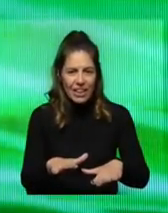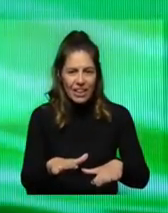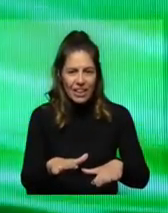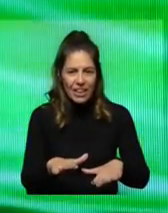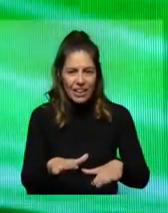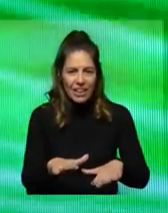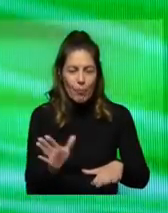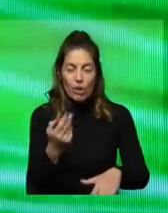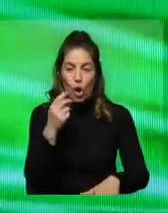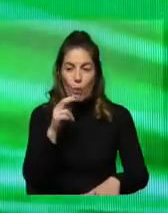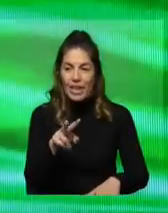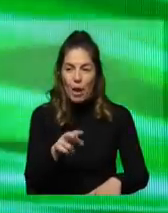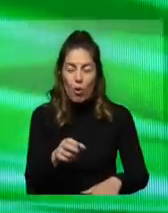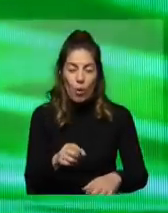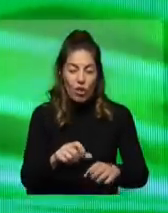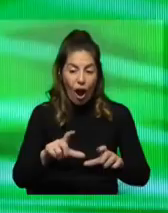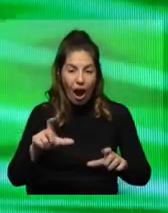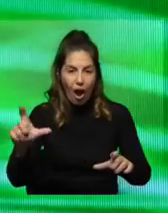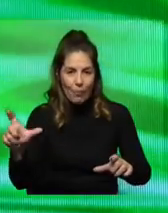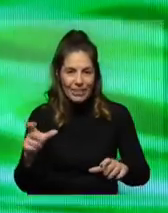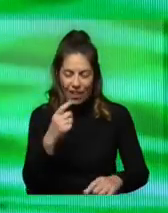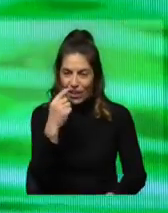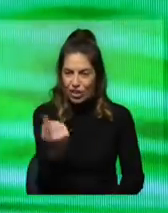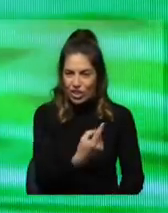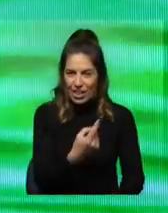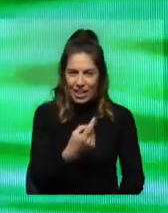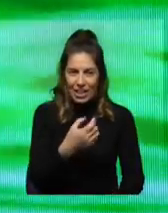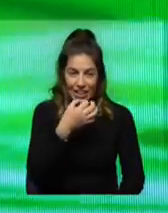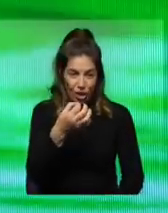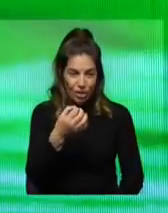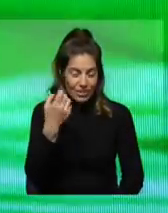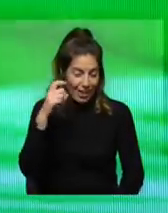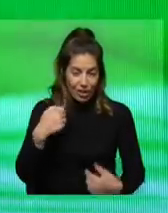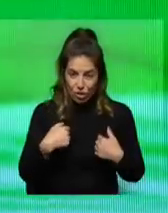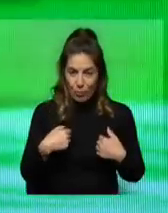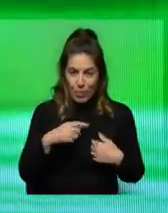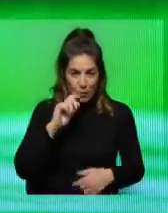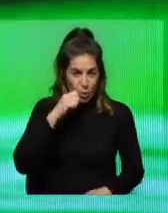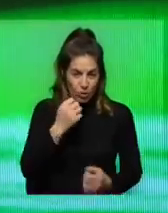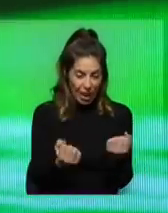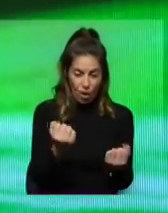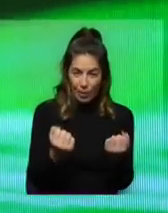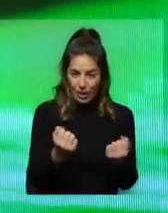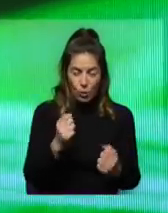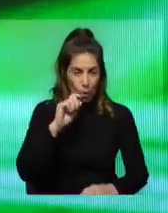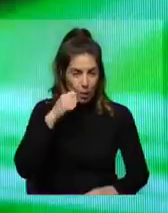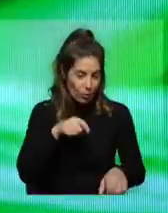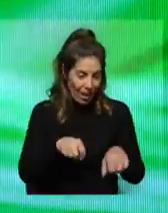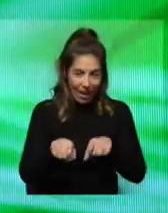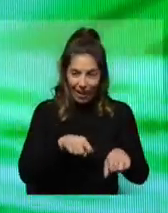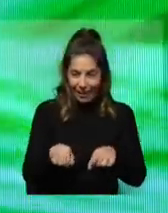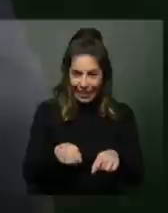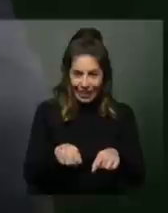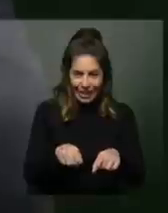todos miramos cuánto aumenta el velocímetro y te lo dice alguien que le gusta que le gustan los vehículos y que me gustan las carreras y que me